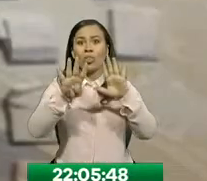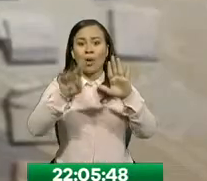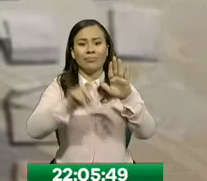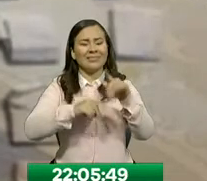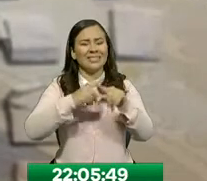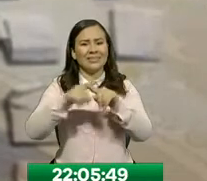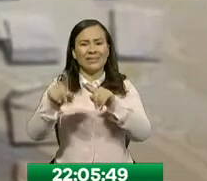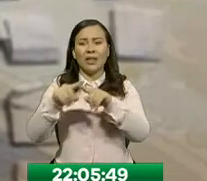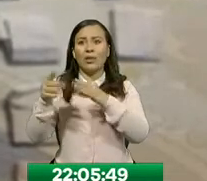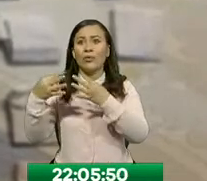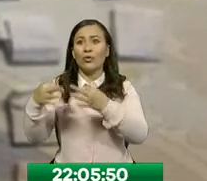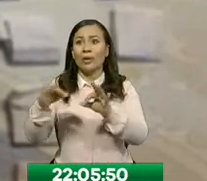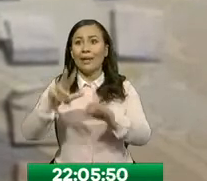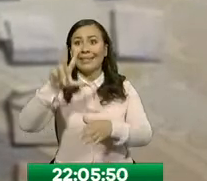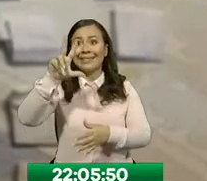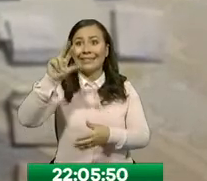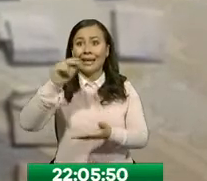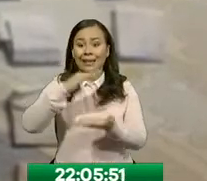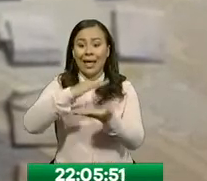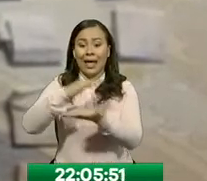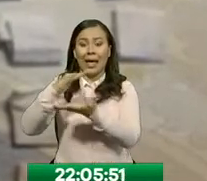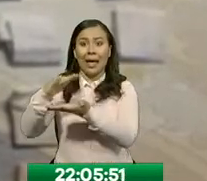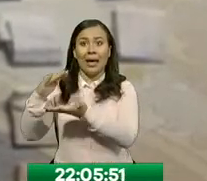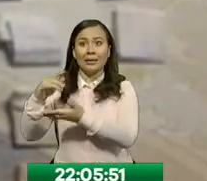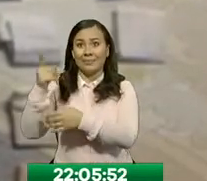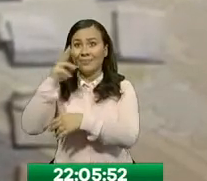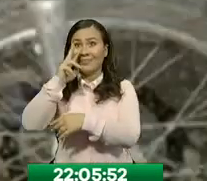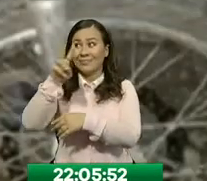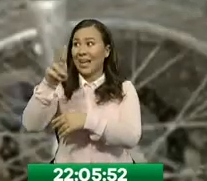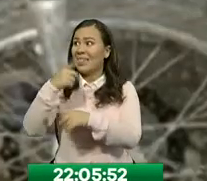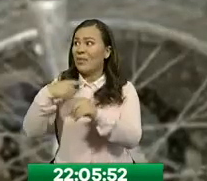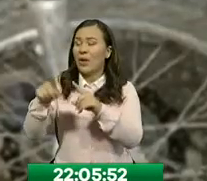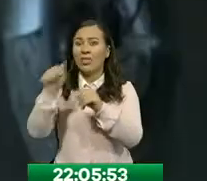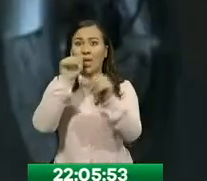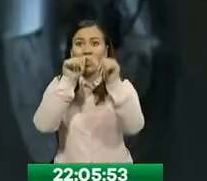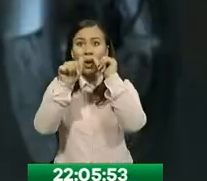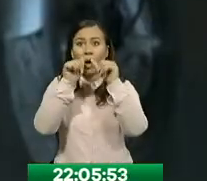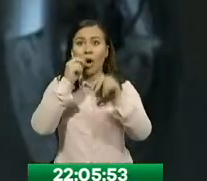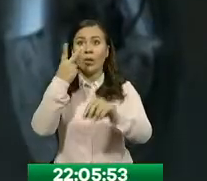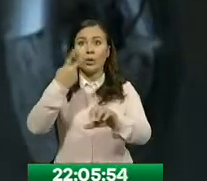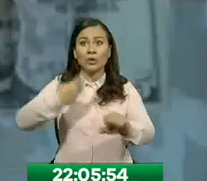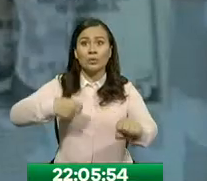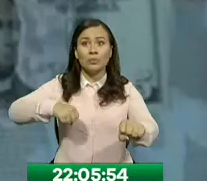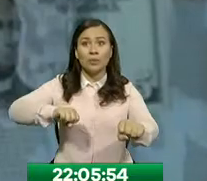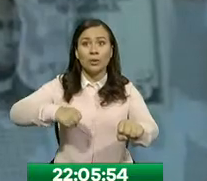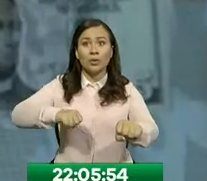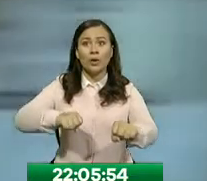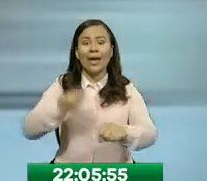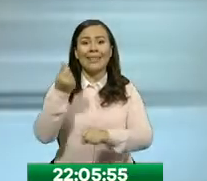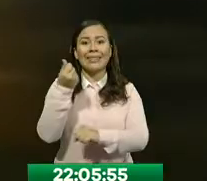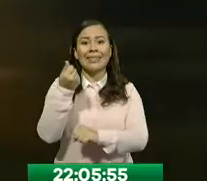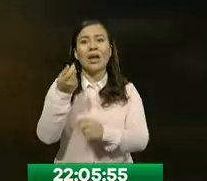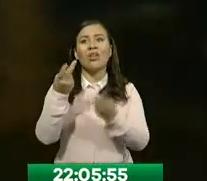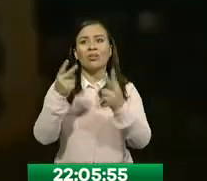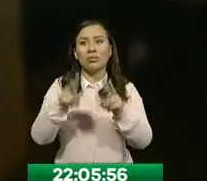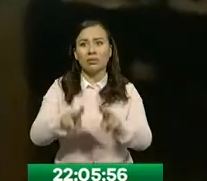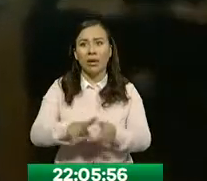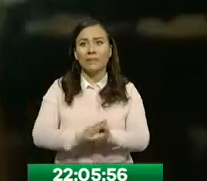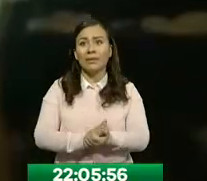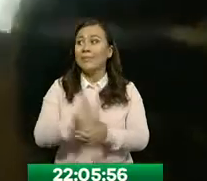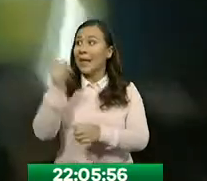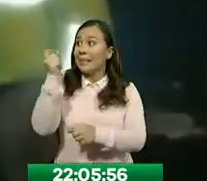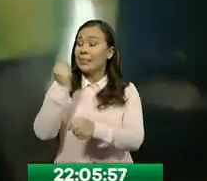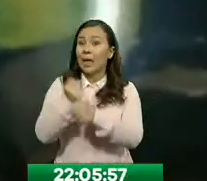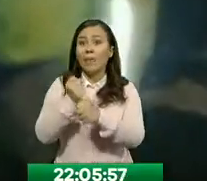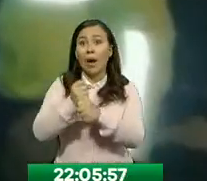móviles, 30 paquetes de sustancias sujetas a fiscalización, 2 motocicletas y dinero en efectivo. Ese operativo